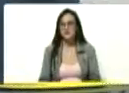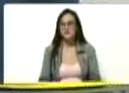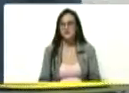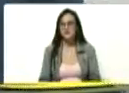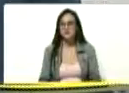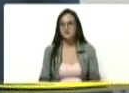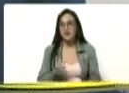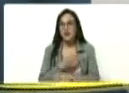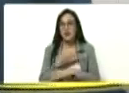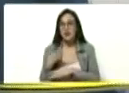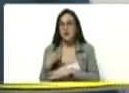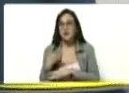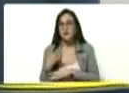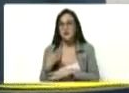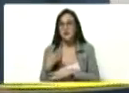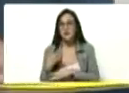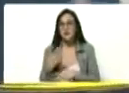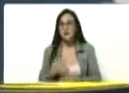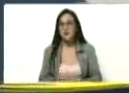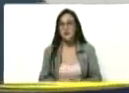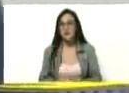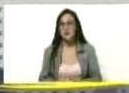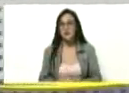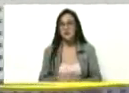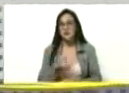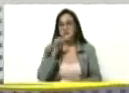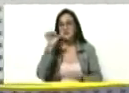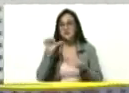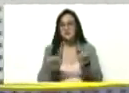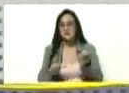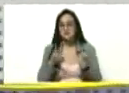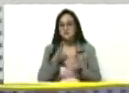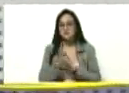del ALBA se ha hablado